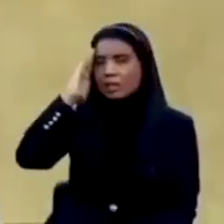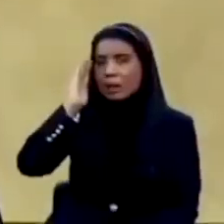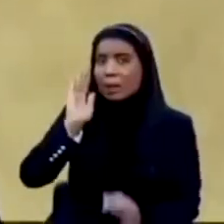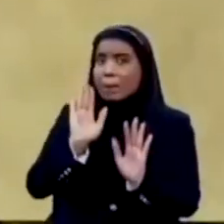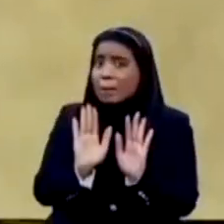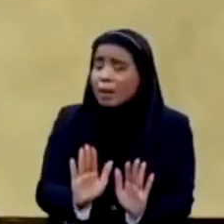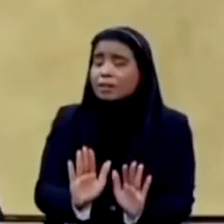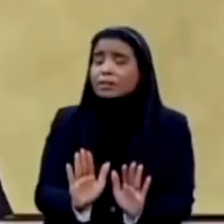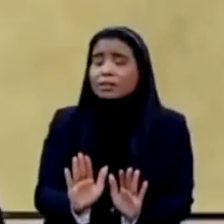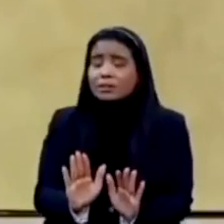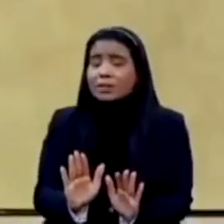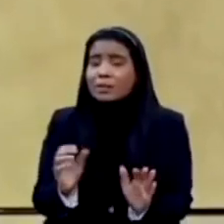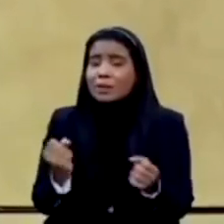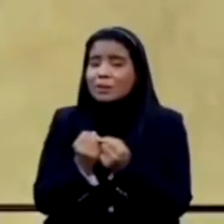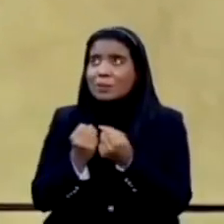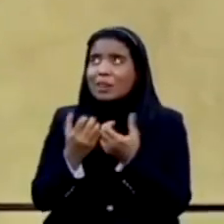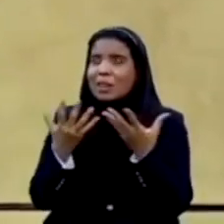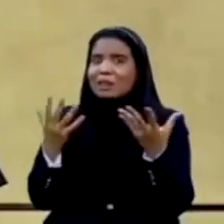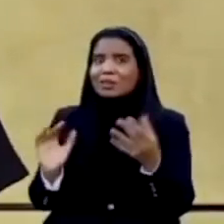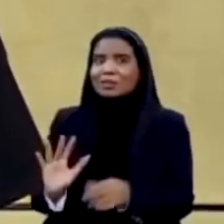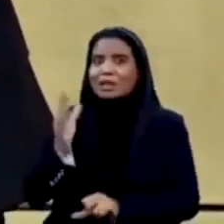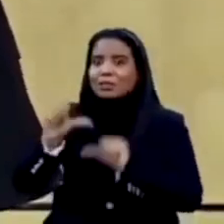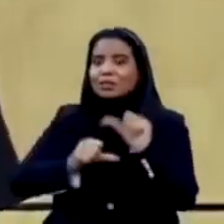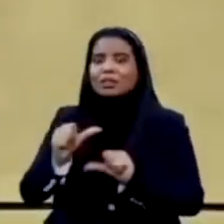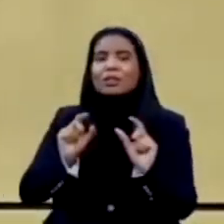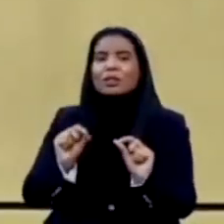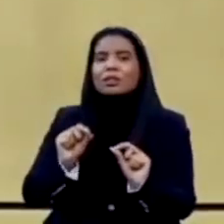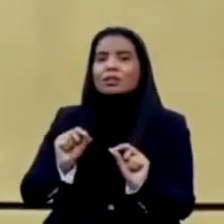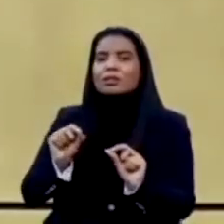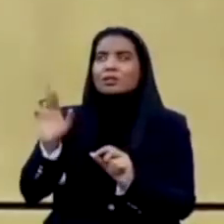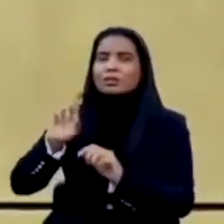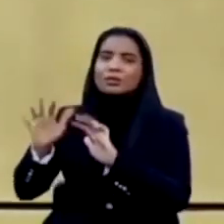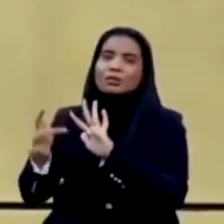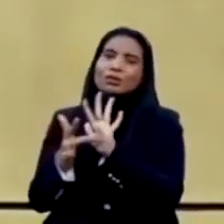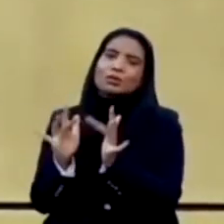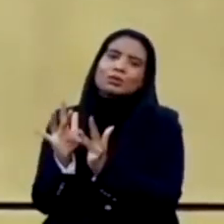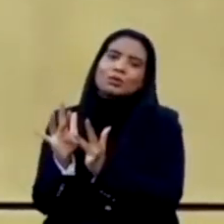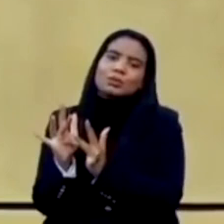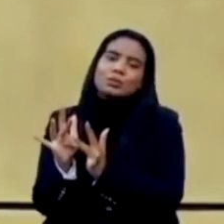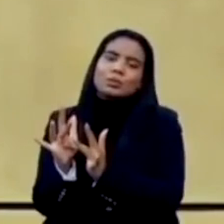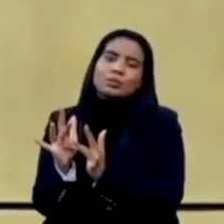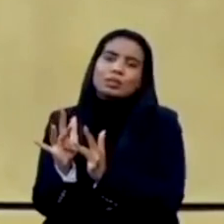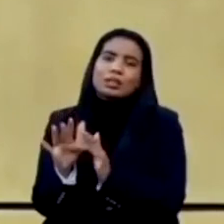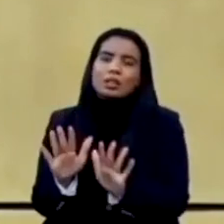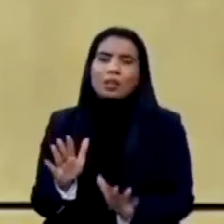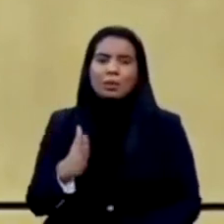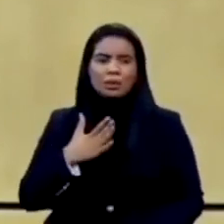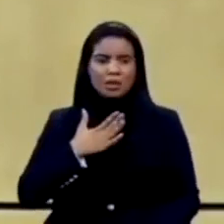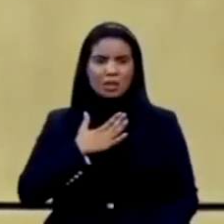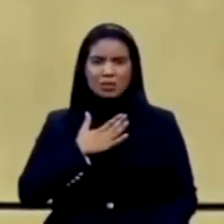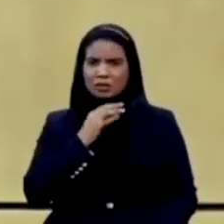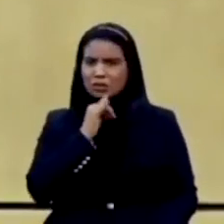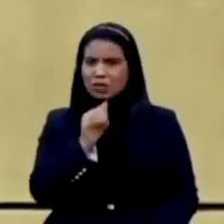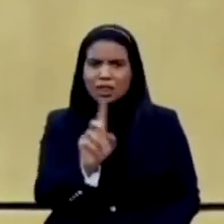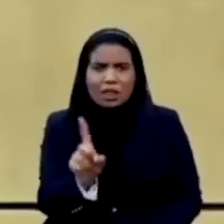la obra es el espíritu santo entonces usted tiene que ser convencido por la palabra de él no es por mi argumento